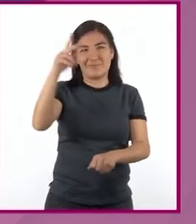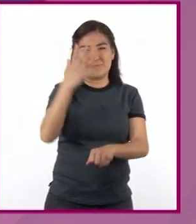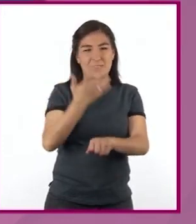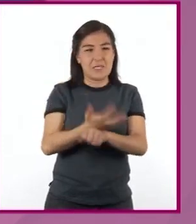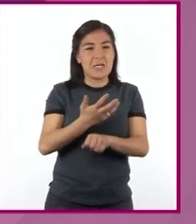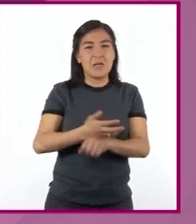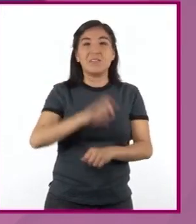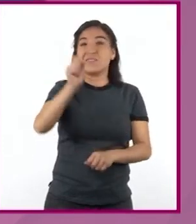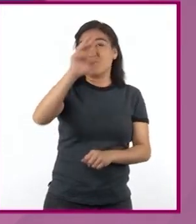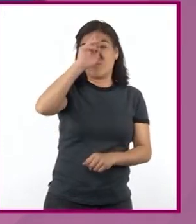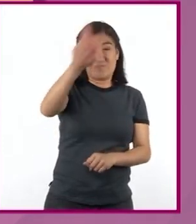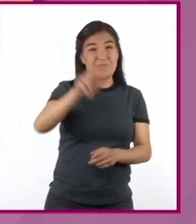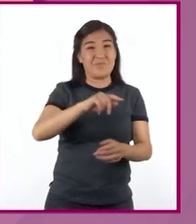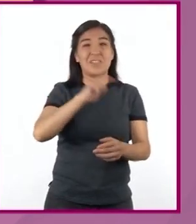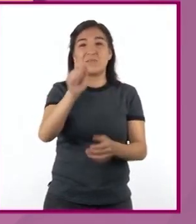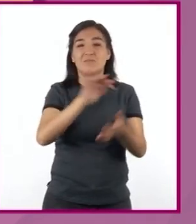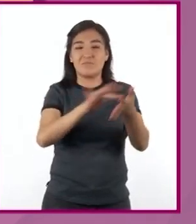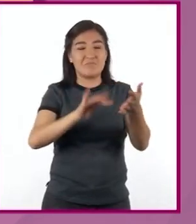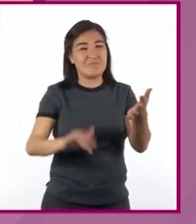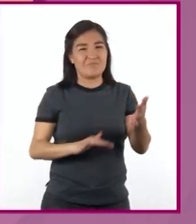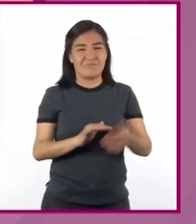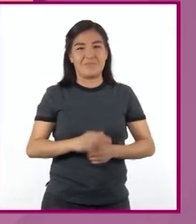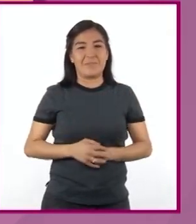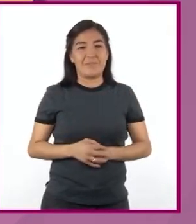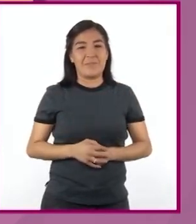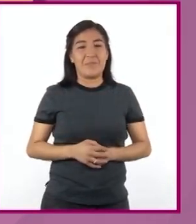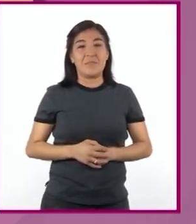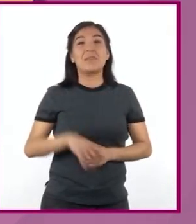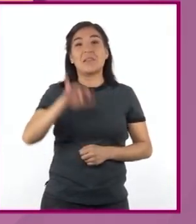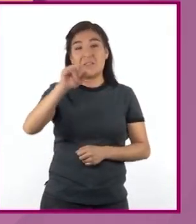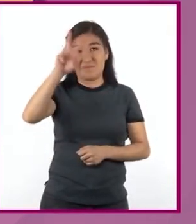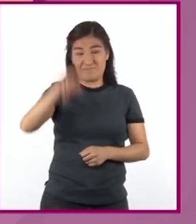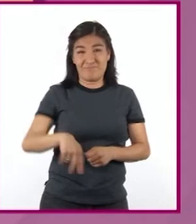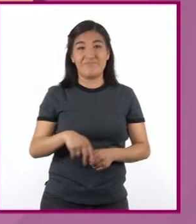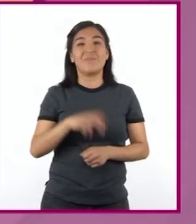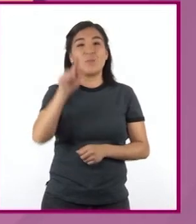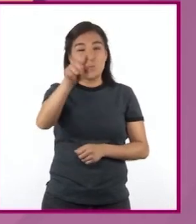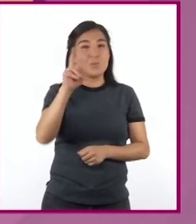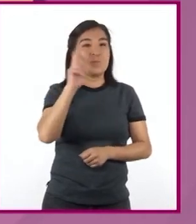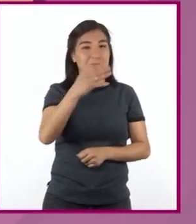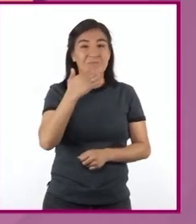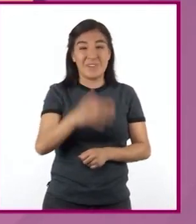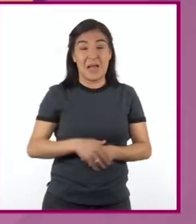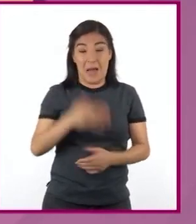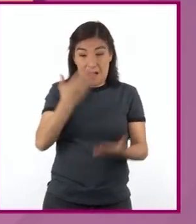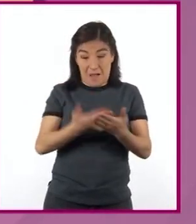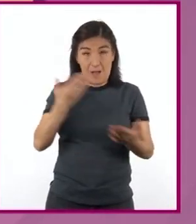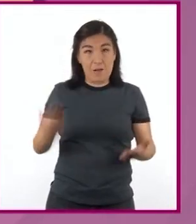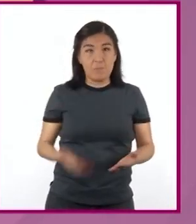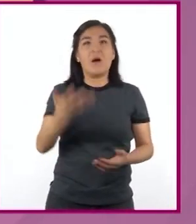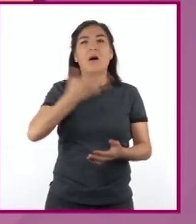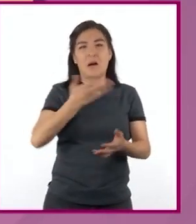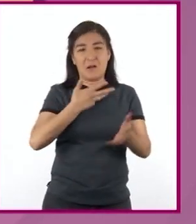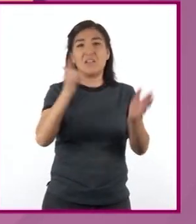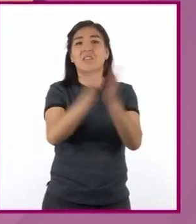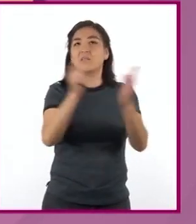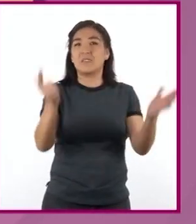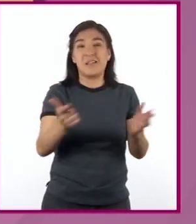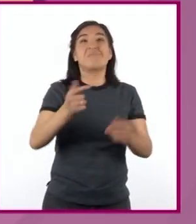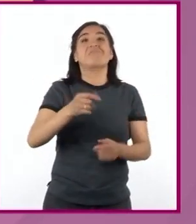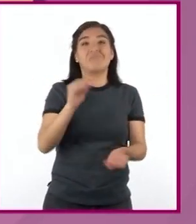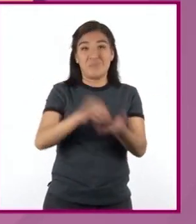la lectura de un libro. Sí, escuchaste bien. En la actualidad existen libros